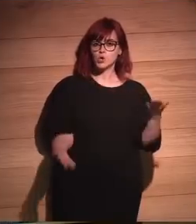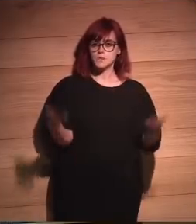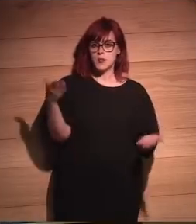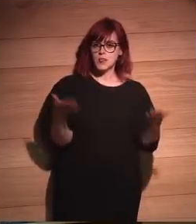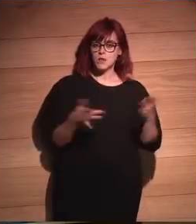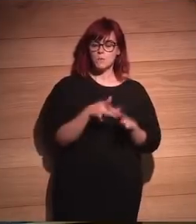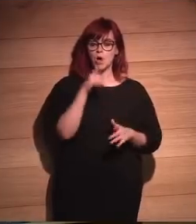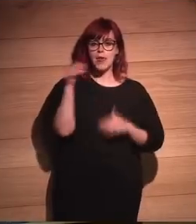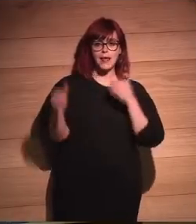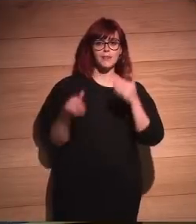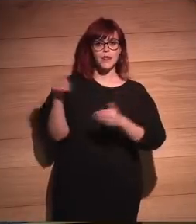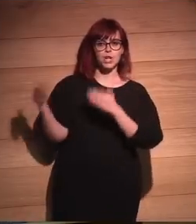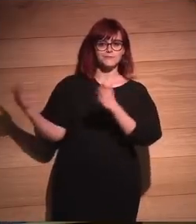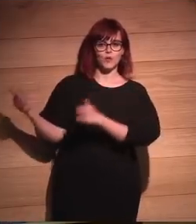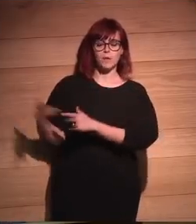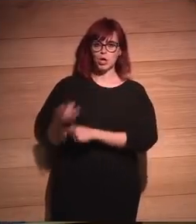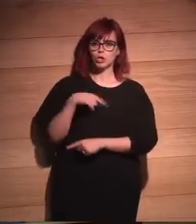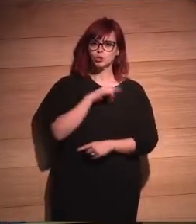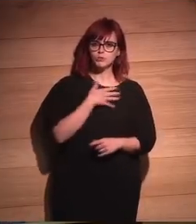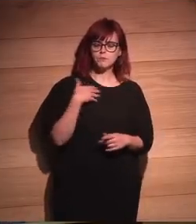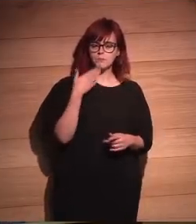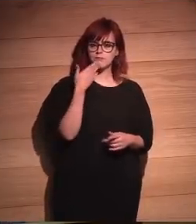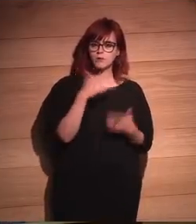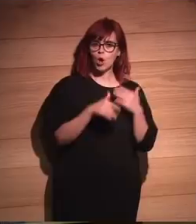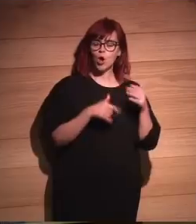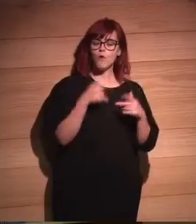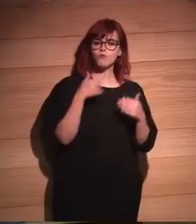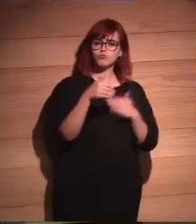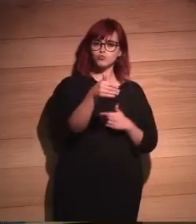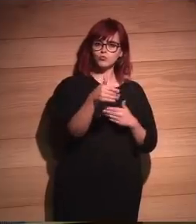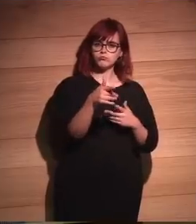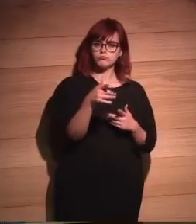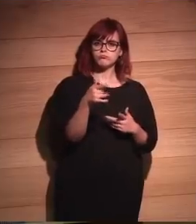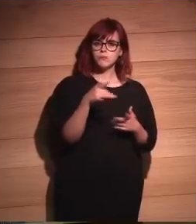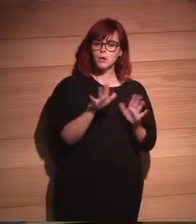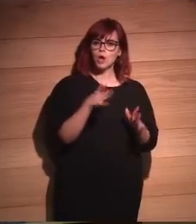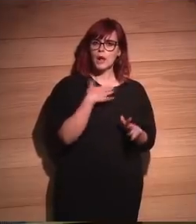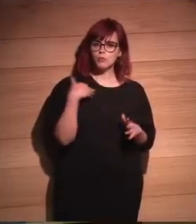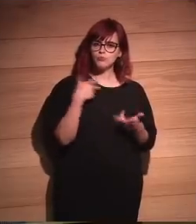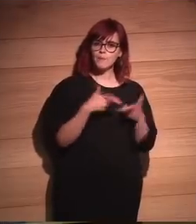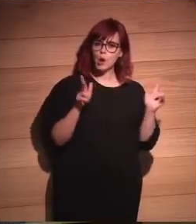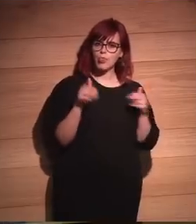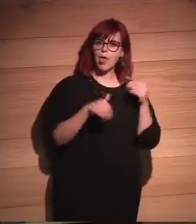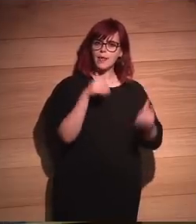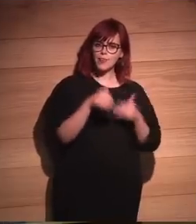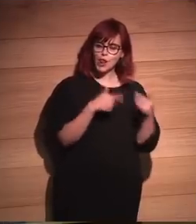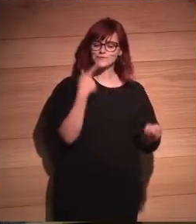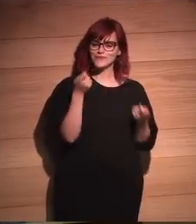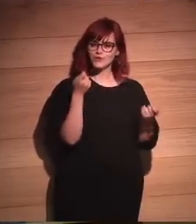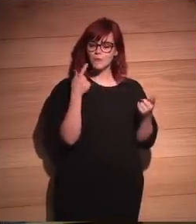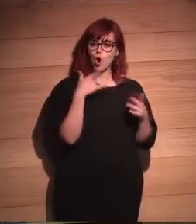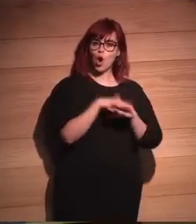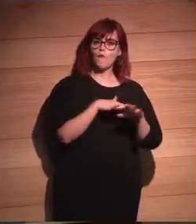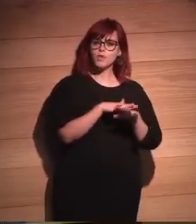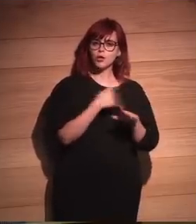tienen que enfrentarse a elecciones, pero nosotros preferimos atender quizá menos al futuro y seguir teniendo elecciones, ¿no? Y seguir controlando a